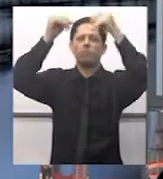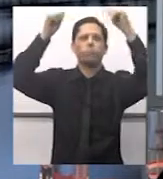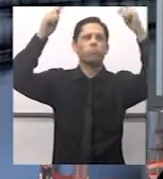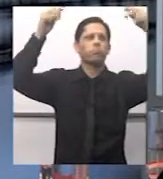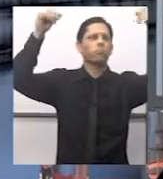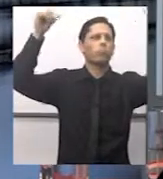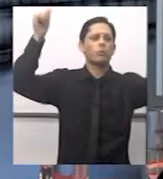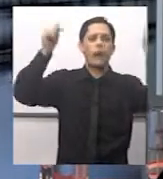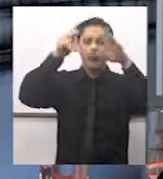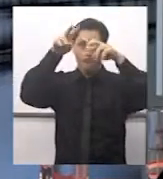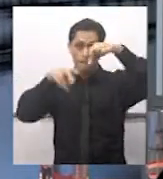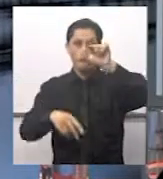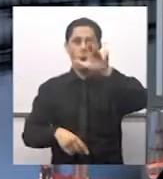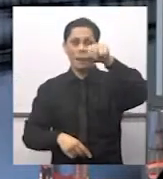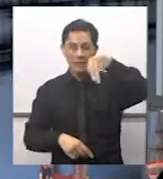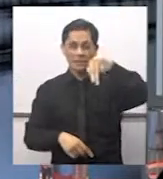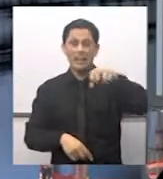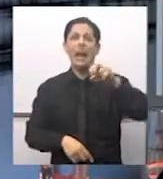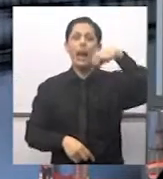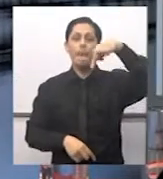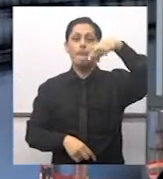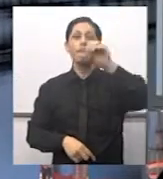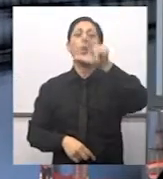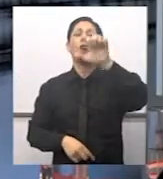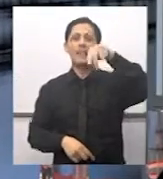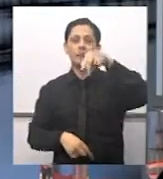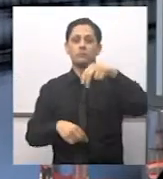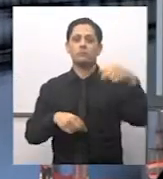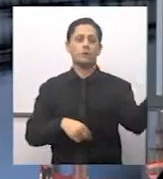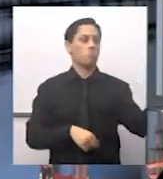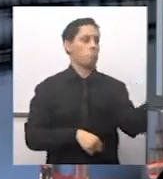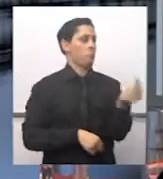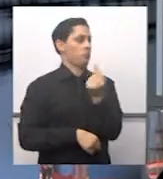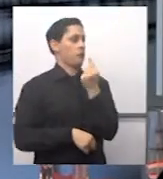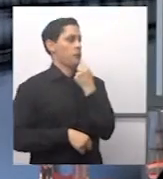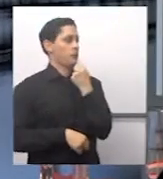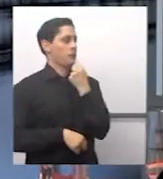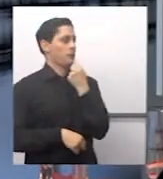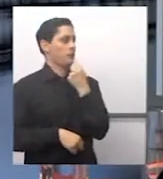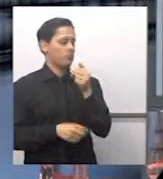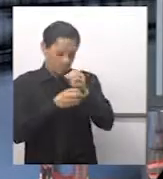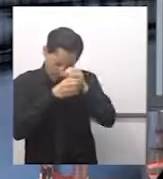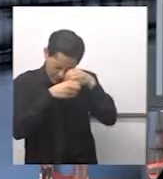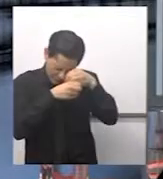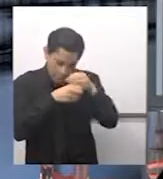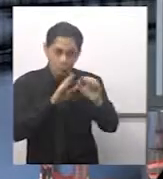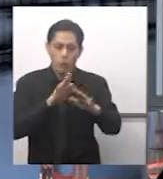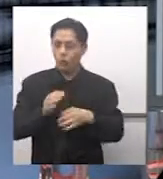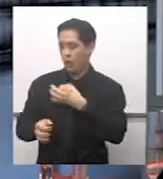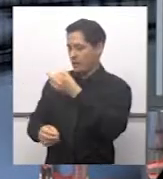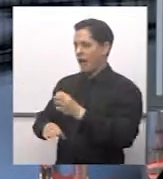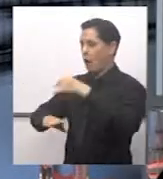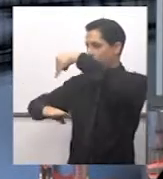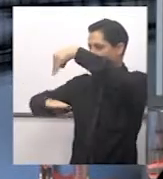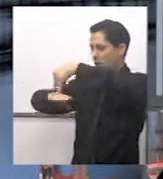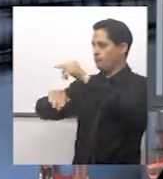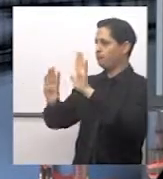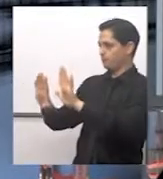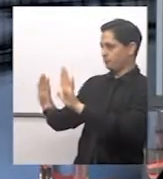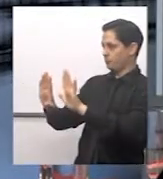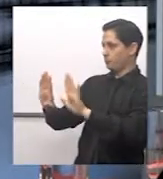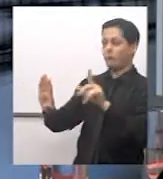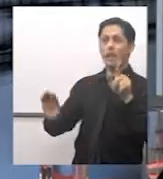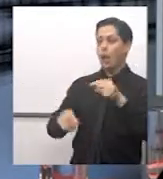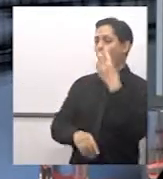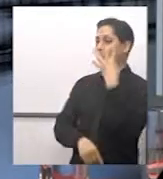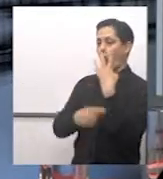del polen. Era el efecto del polen, me lo preguntaron en la comisión investigadora y tuve el gusto de decirle a los parlamentarios que